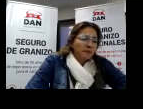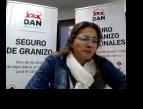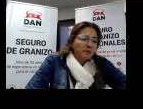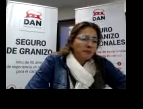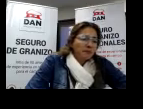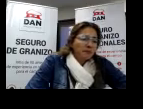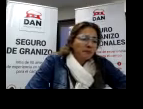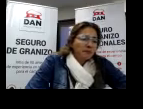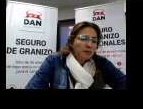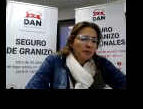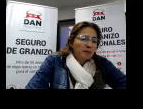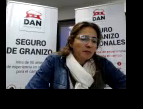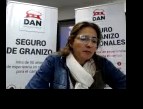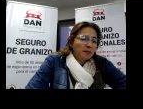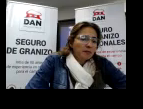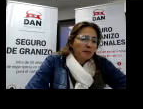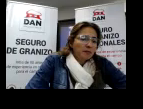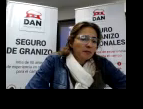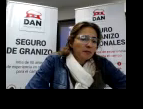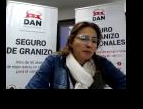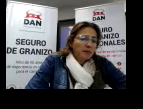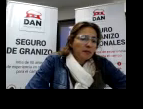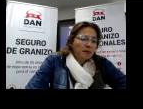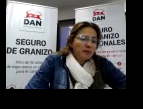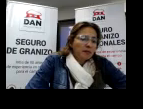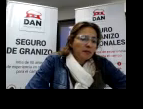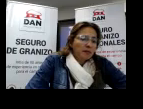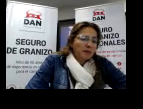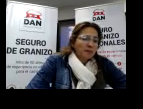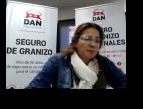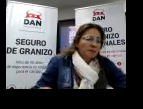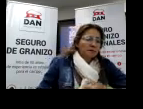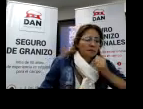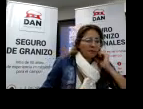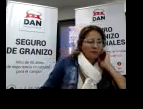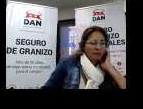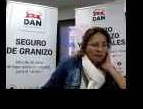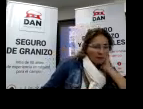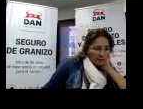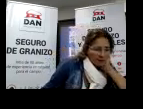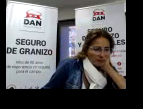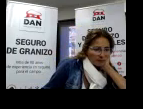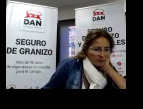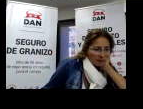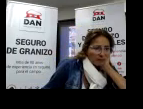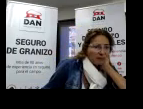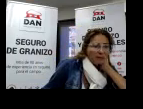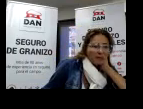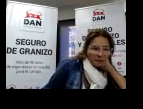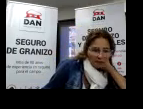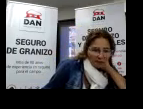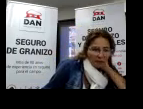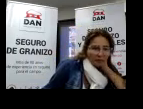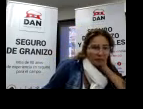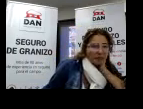no tanto. Si este año se normaliza esa situación, es decir, si pasamos a tener un